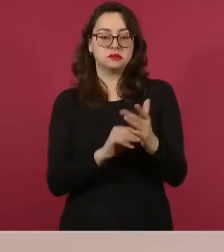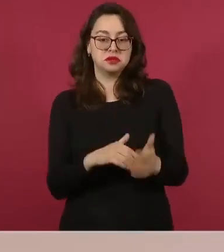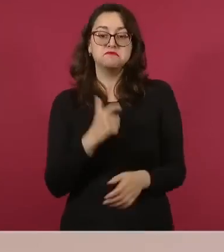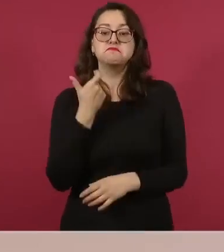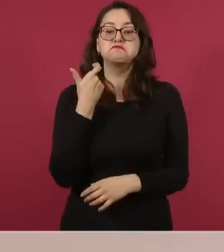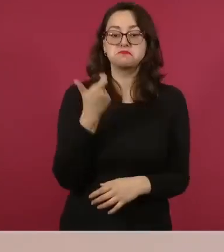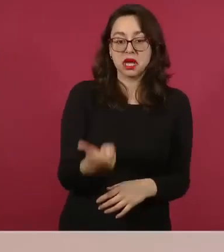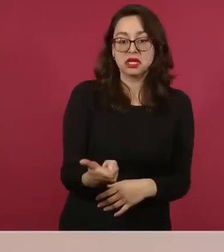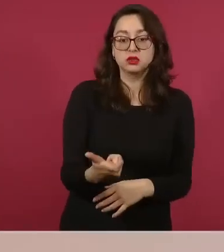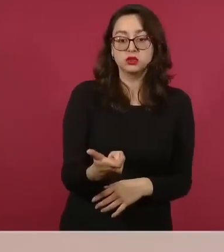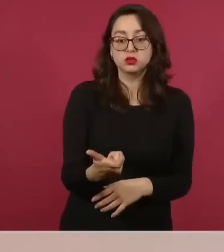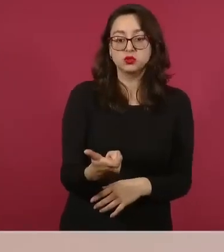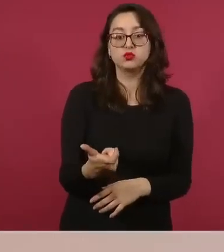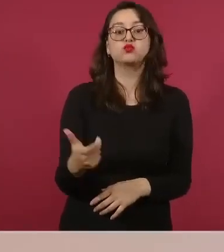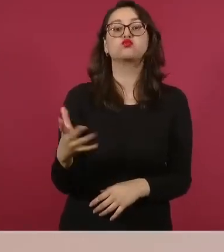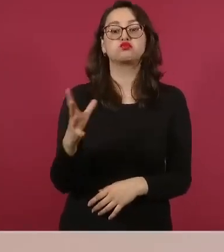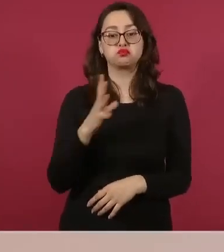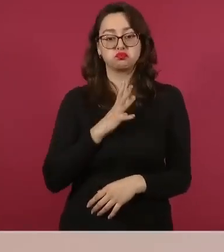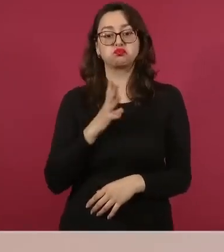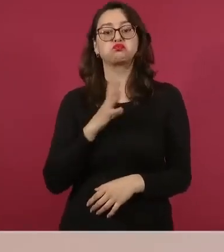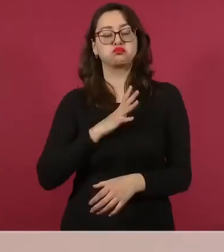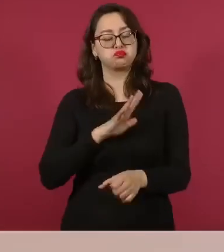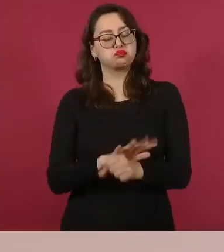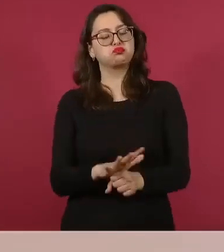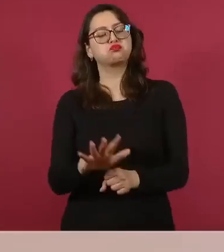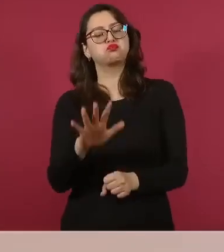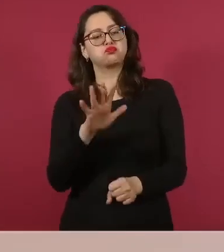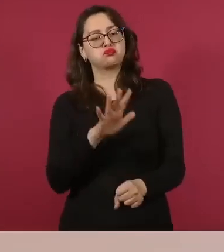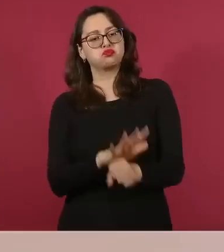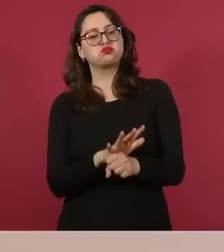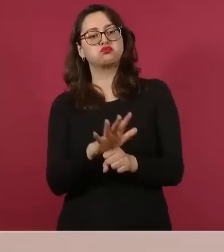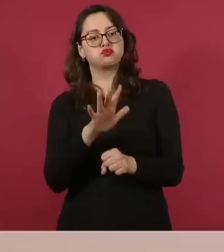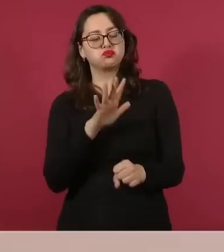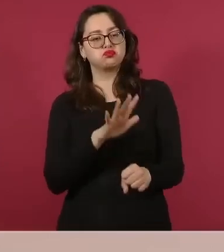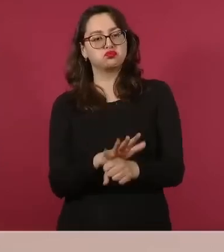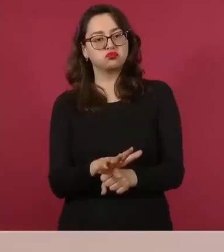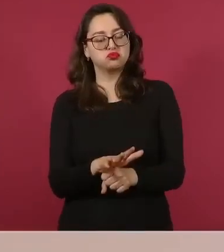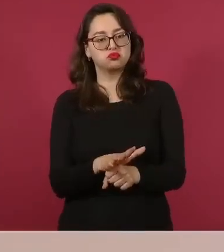63,070,000 pesos, cubiertos ya los gastos